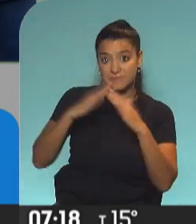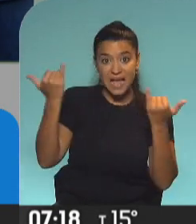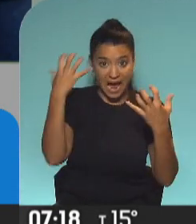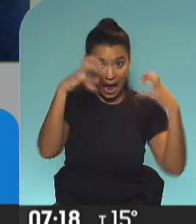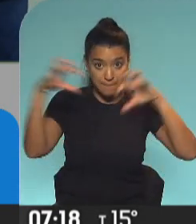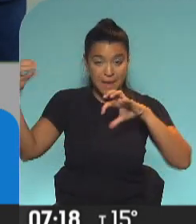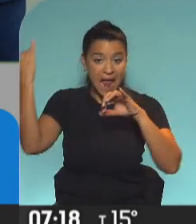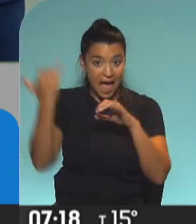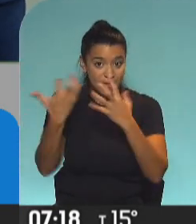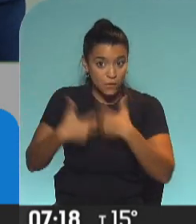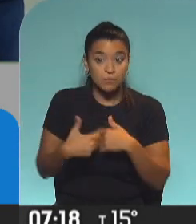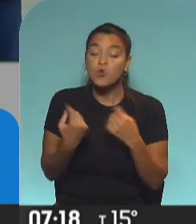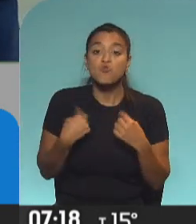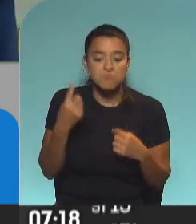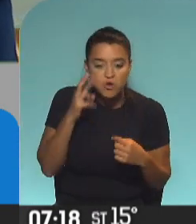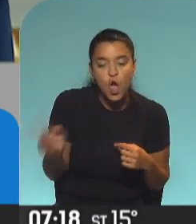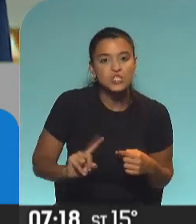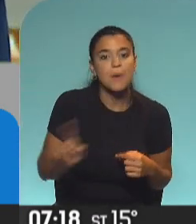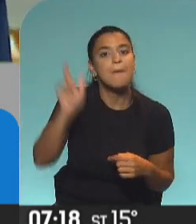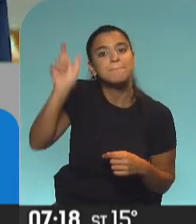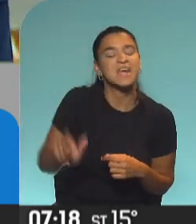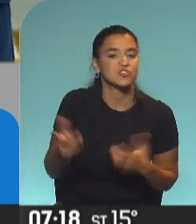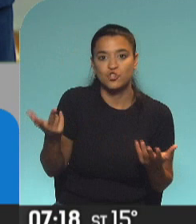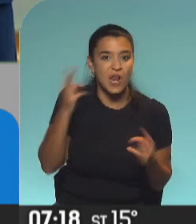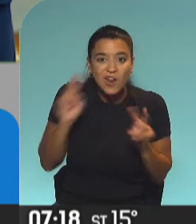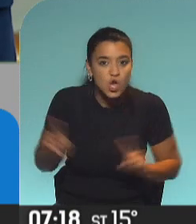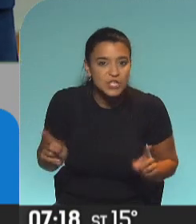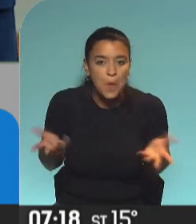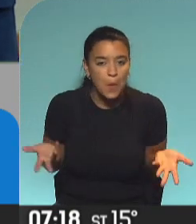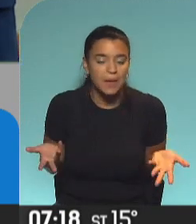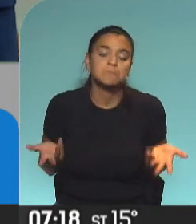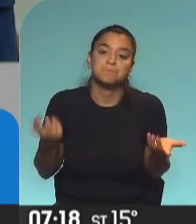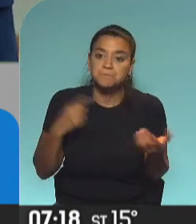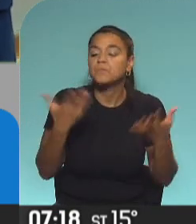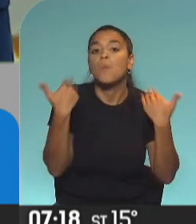también funcionaban, no aparece. La persona que pudo haber ingresado no aparece. Bueno, pero